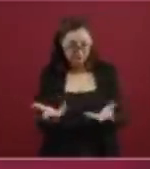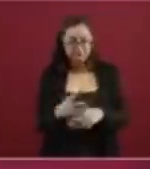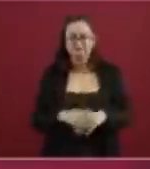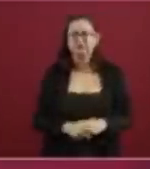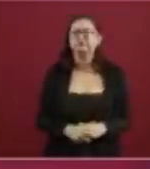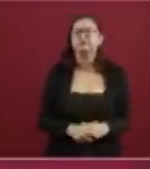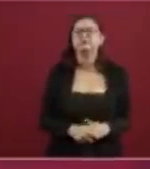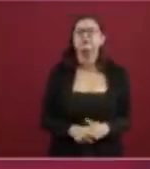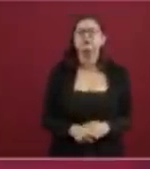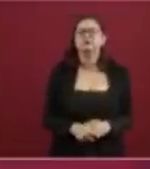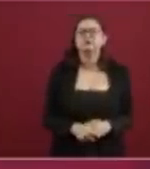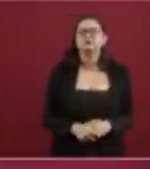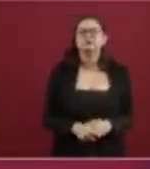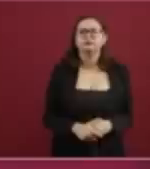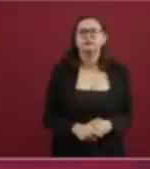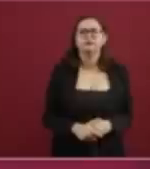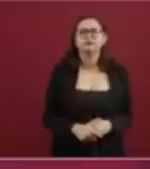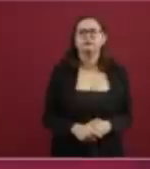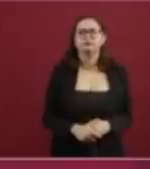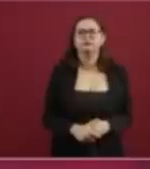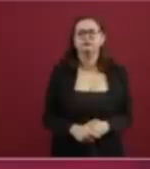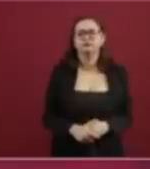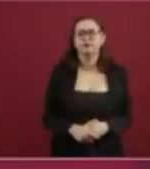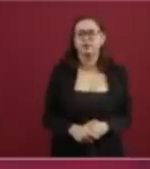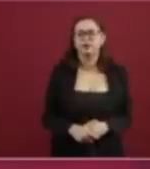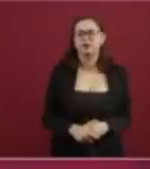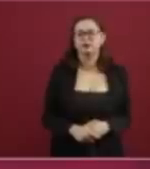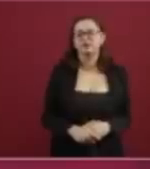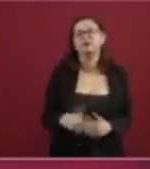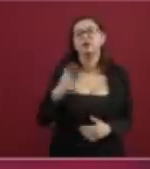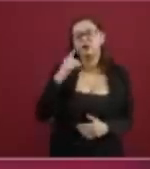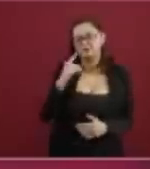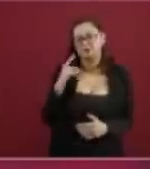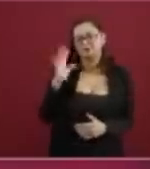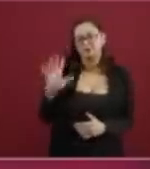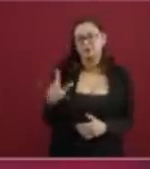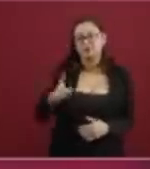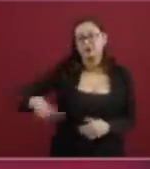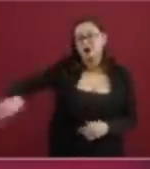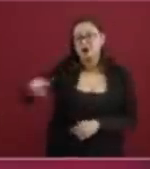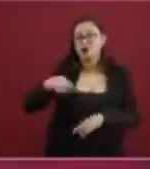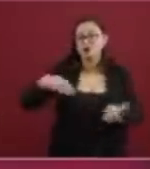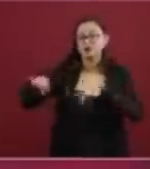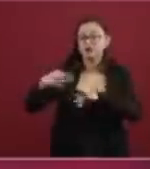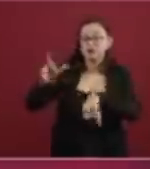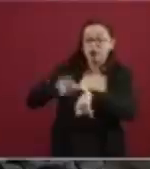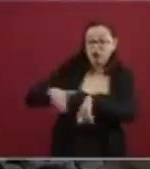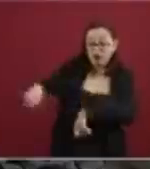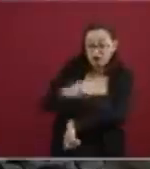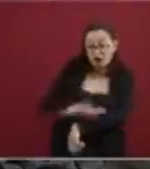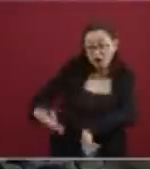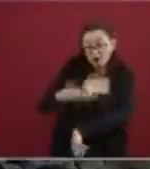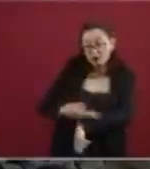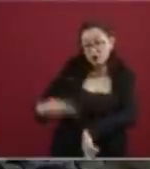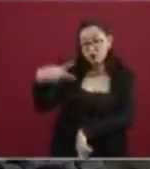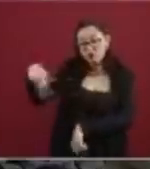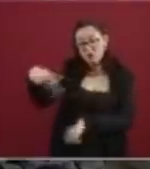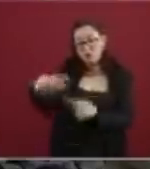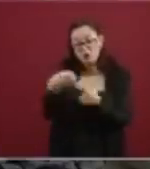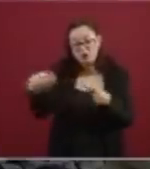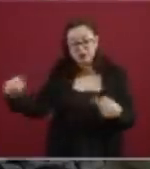Esto tiene que ver más con la organización de los trabajadores. Este es un día que